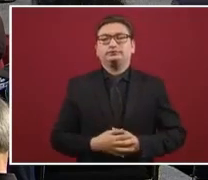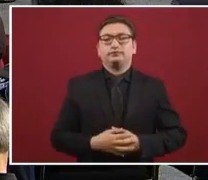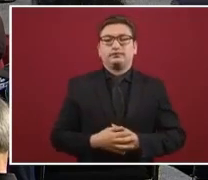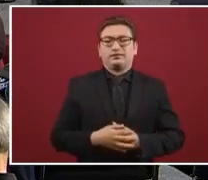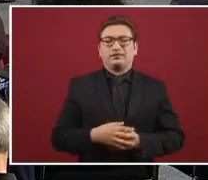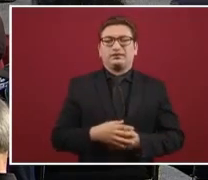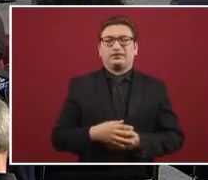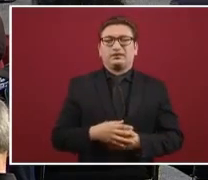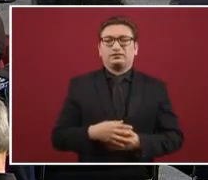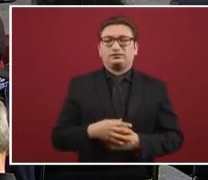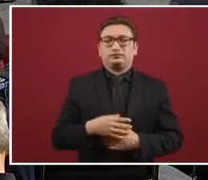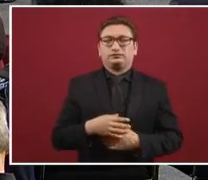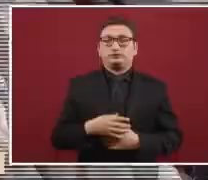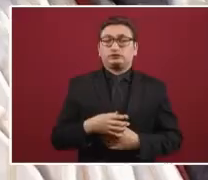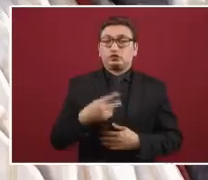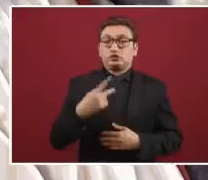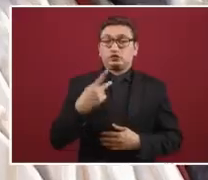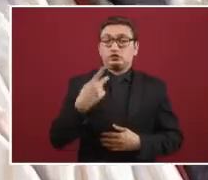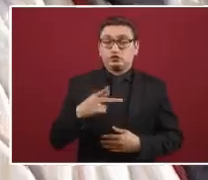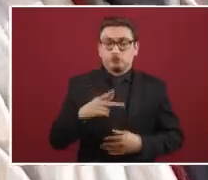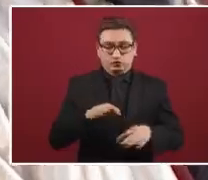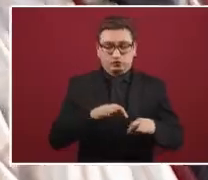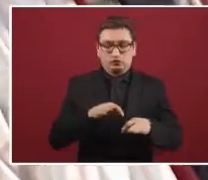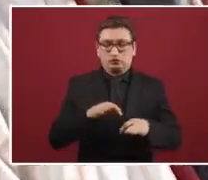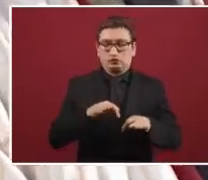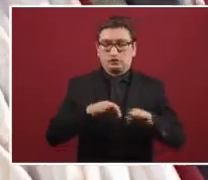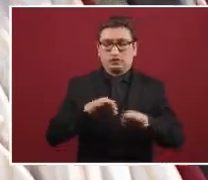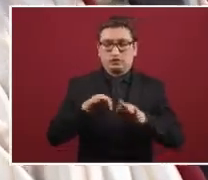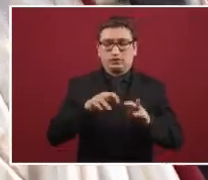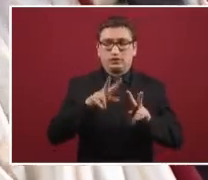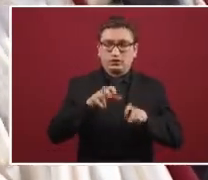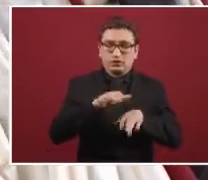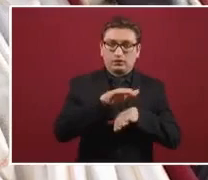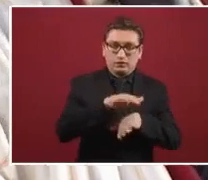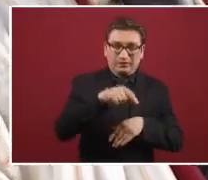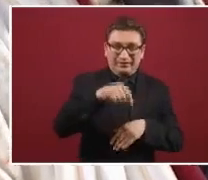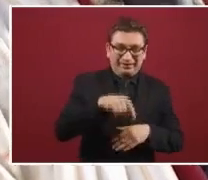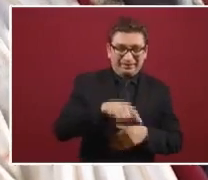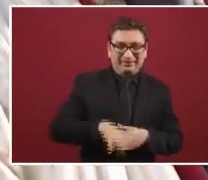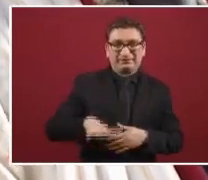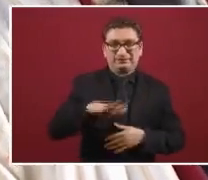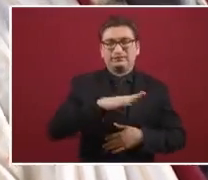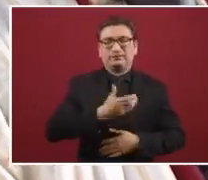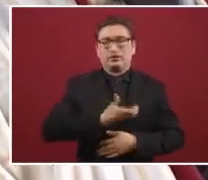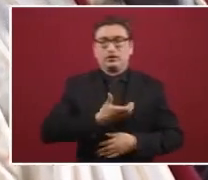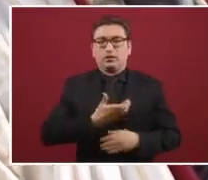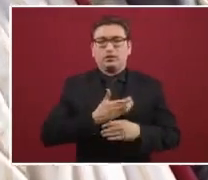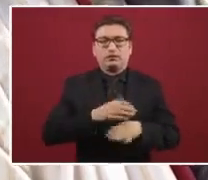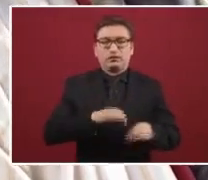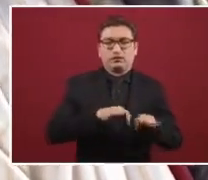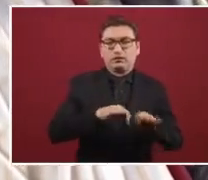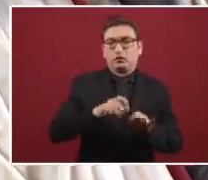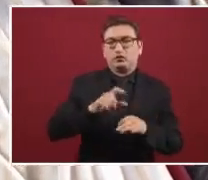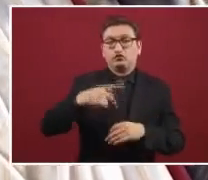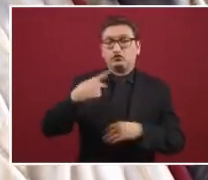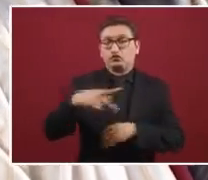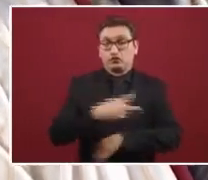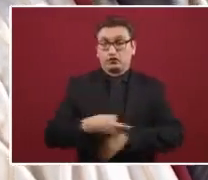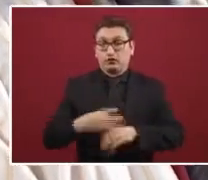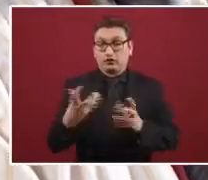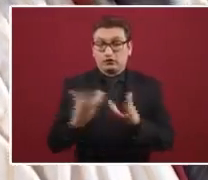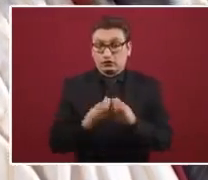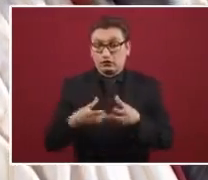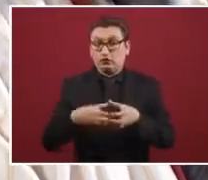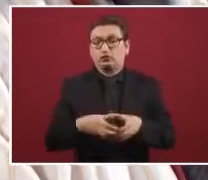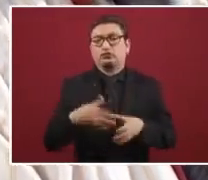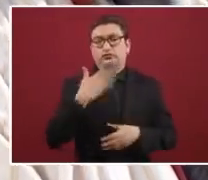¿qué cambios va a implementar su dinámica laboral aquí en Palacio Nacional una vez que ya lo acompañe su familia? De un momento a